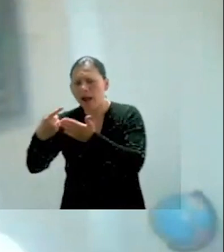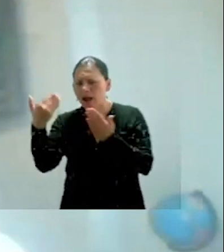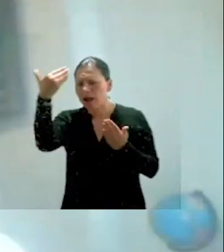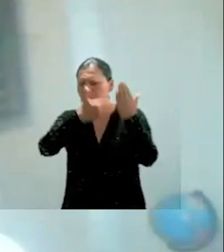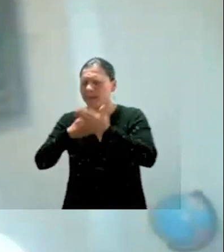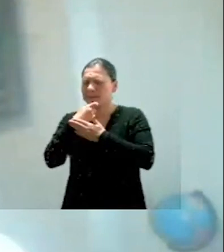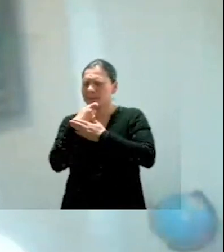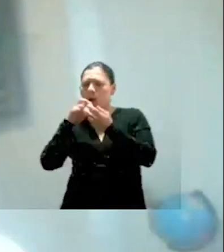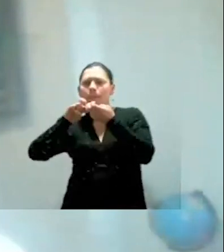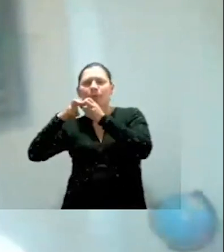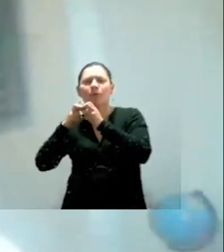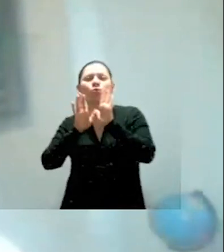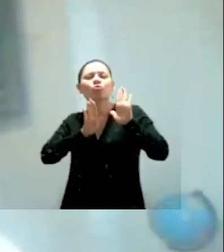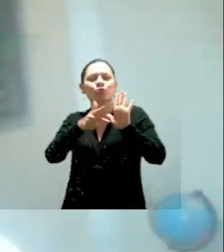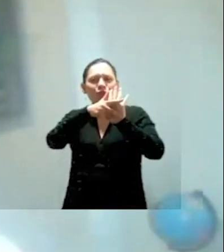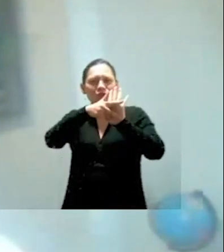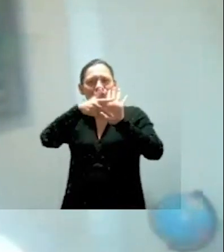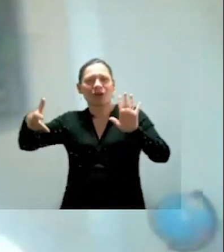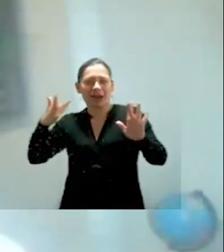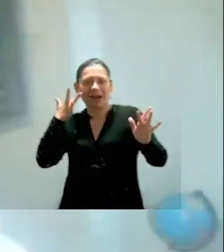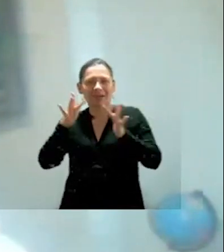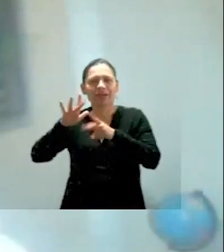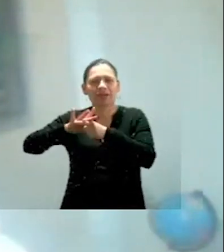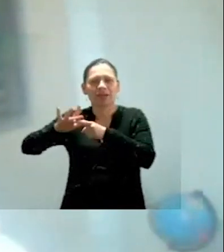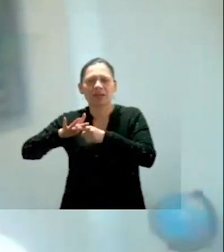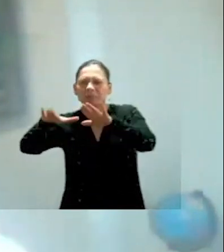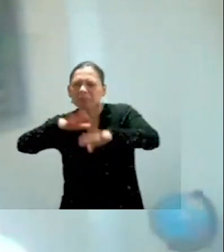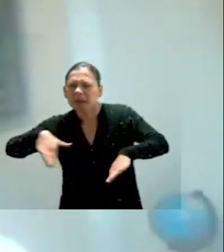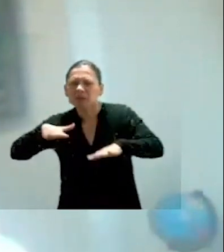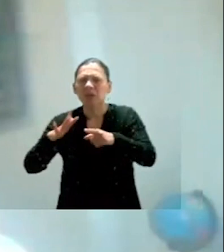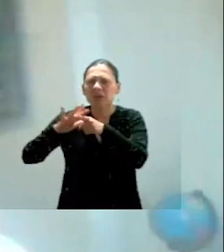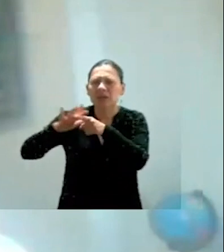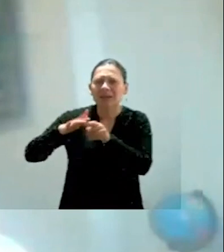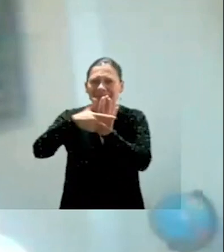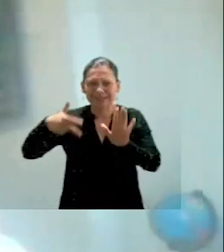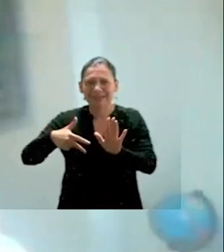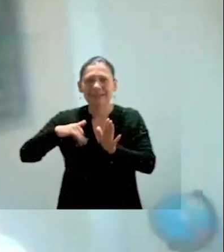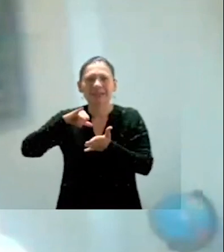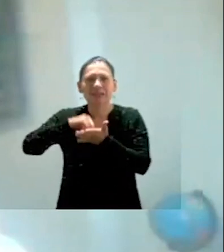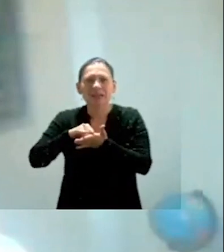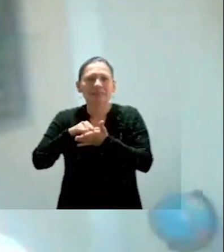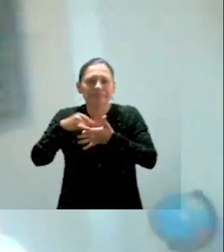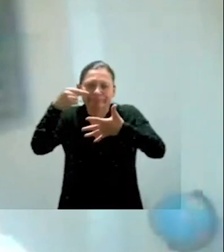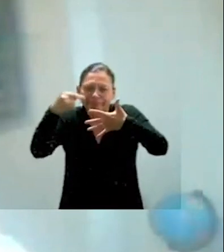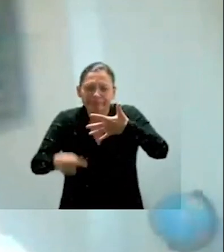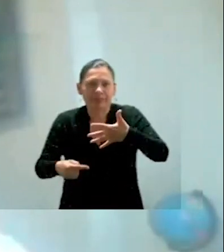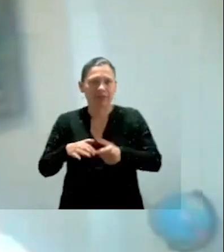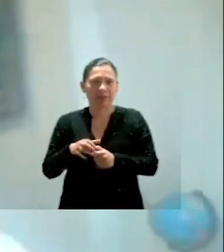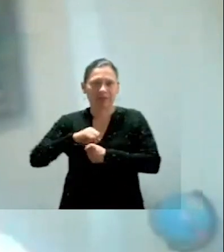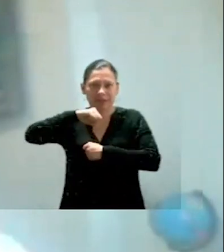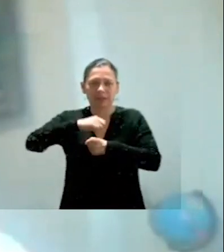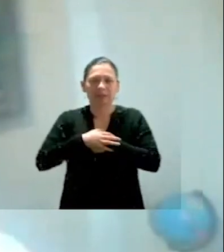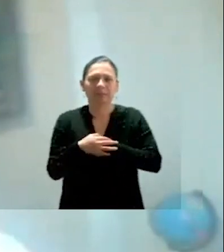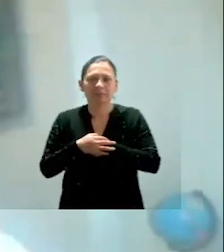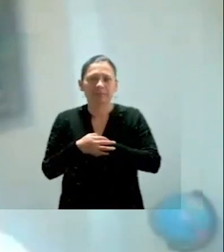libre desarrollo de la personalidad, sino que vamos a hablar del caso de fulana de tal en un colegio que no la dejaron entrar con